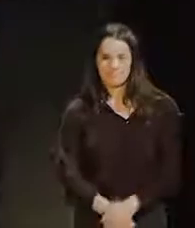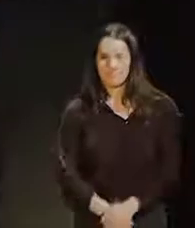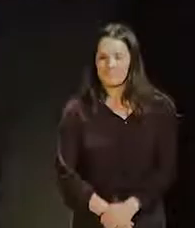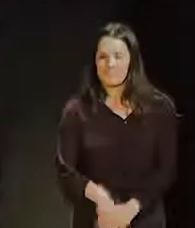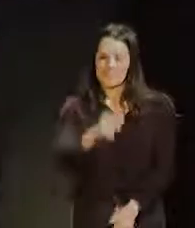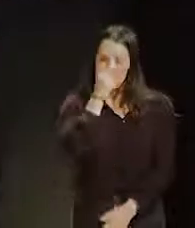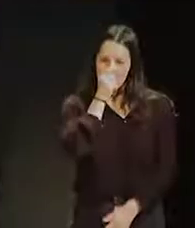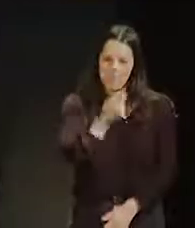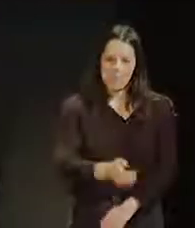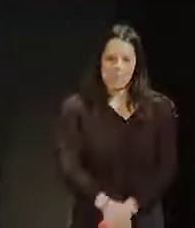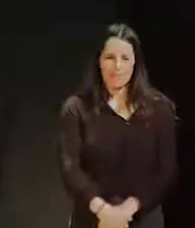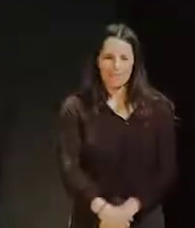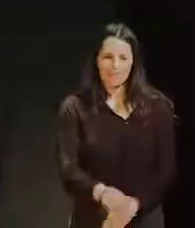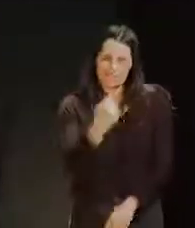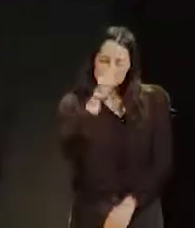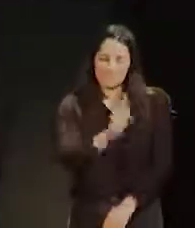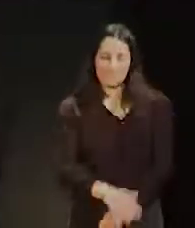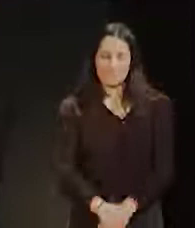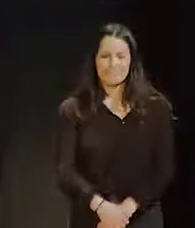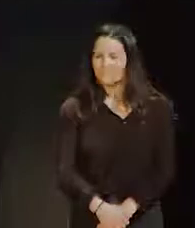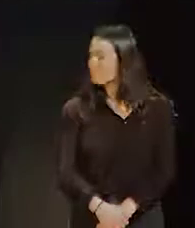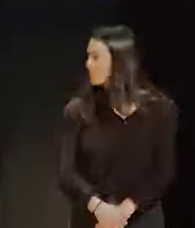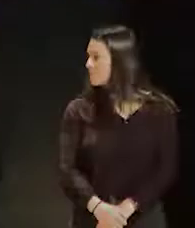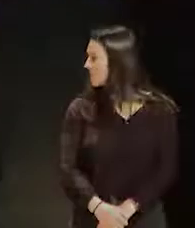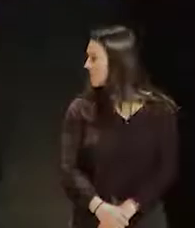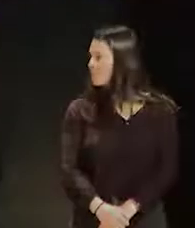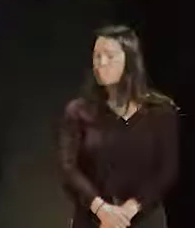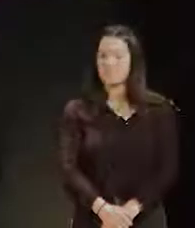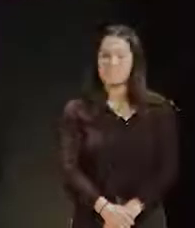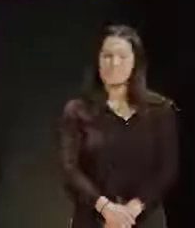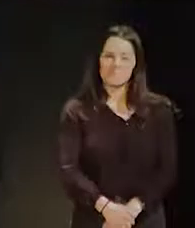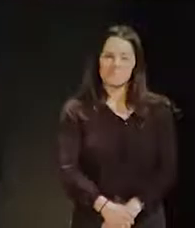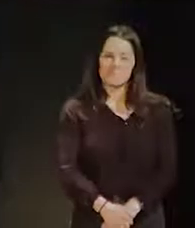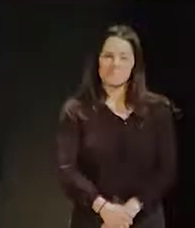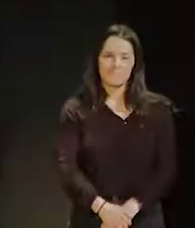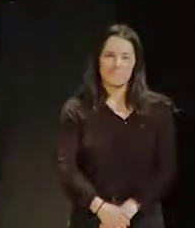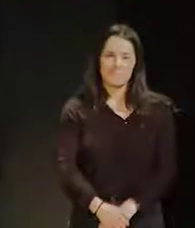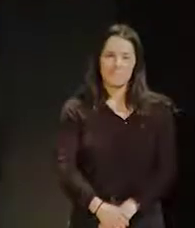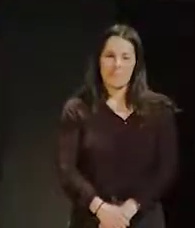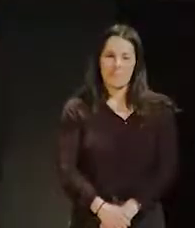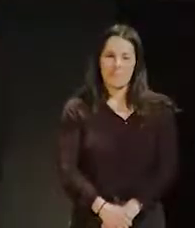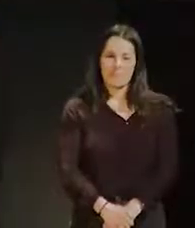Es un poco, no sé, ¿cómo? Mucho cuidado. Sí.